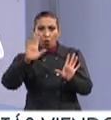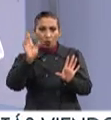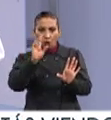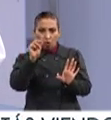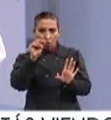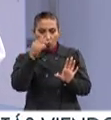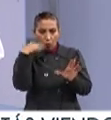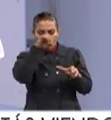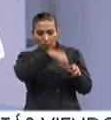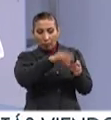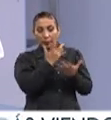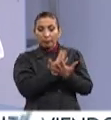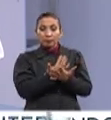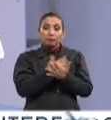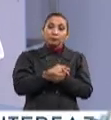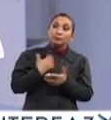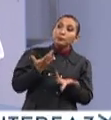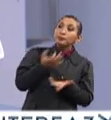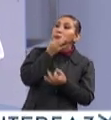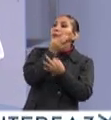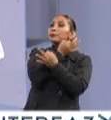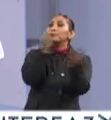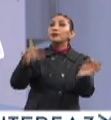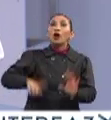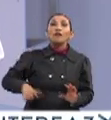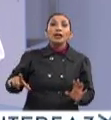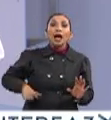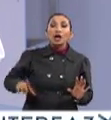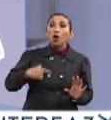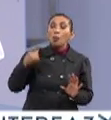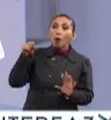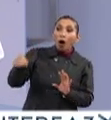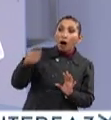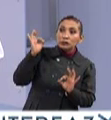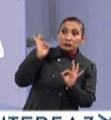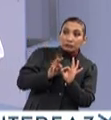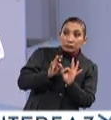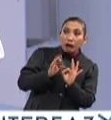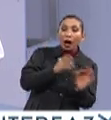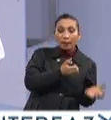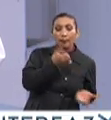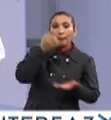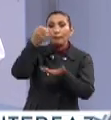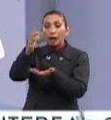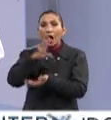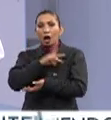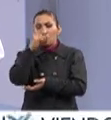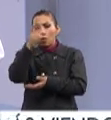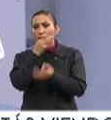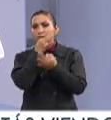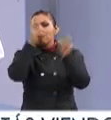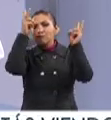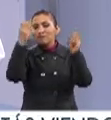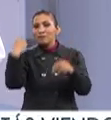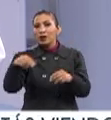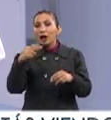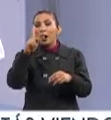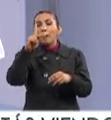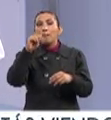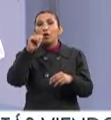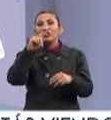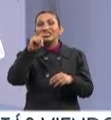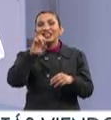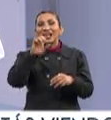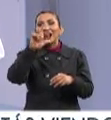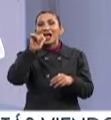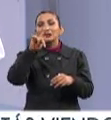y esperar que las campañas que implemente el gobierno sean las campañas adecuadas. Hoy existe una campaña que se llama Ponte las pilas